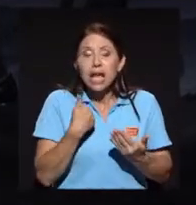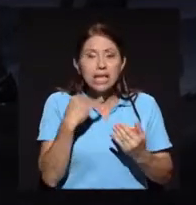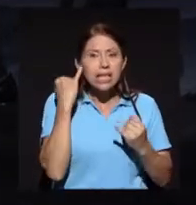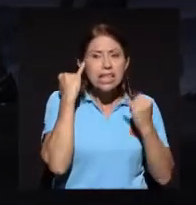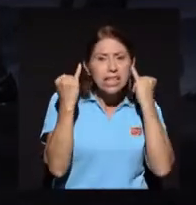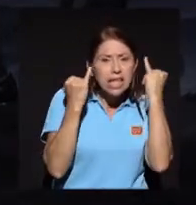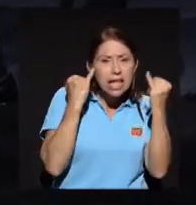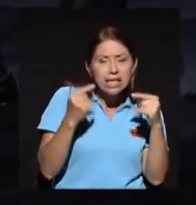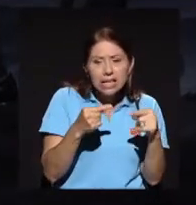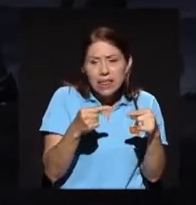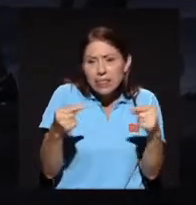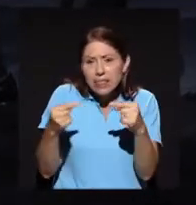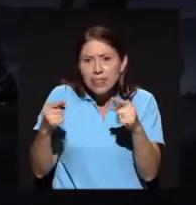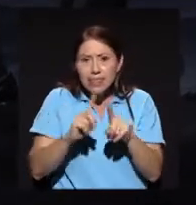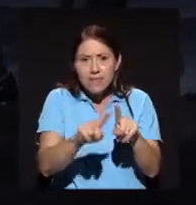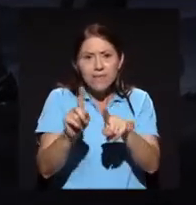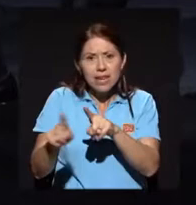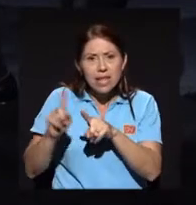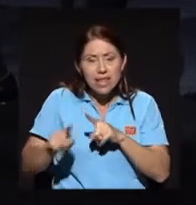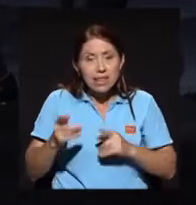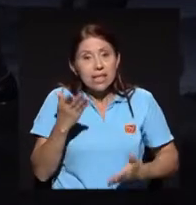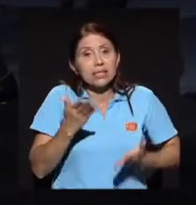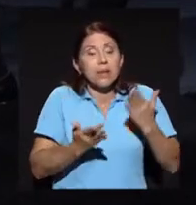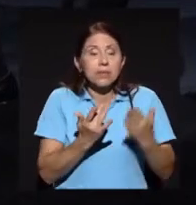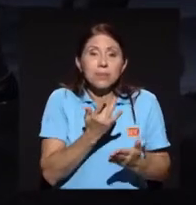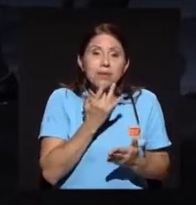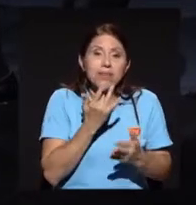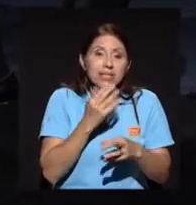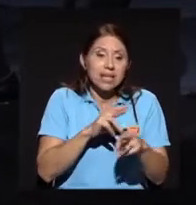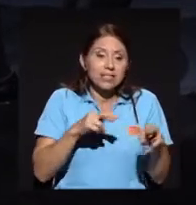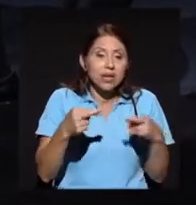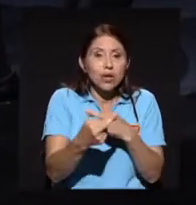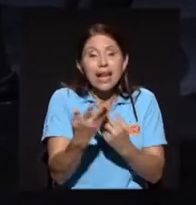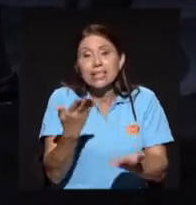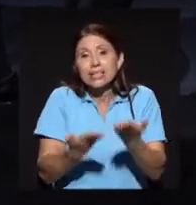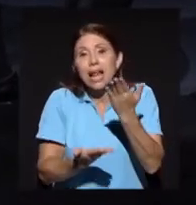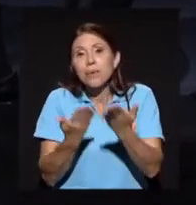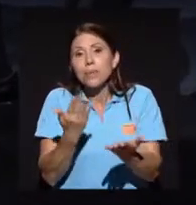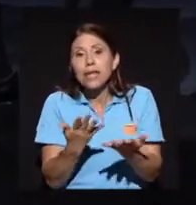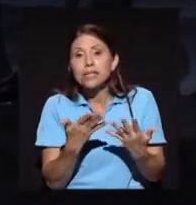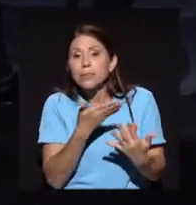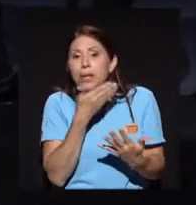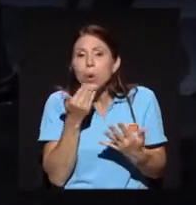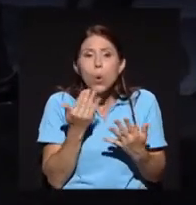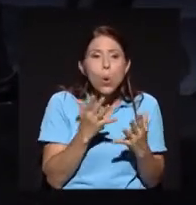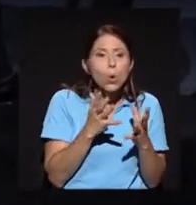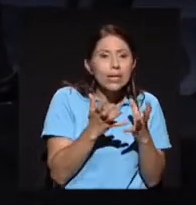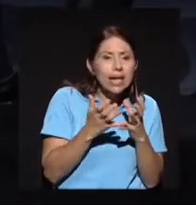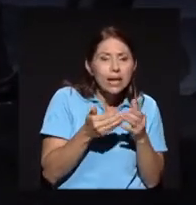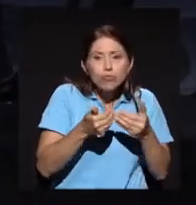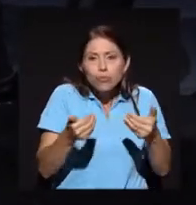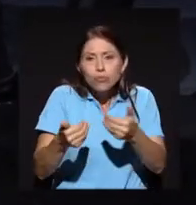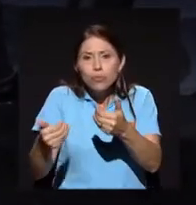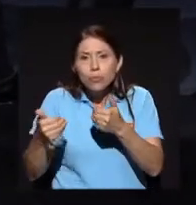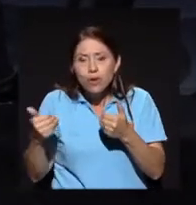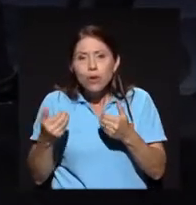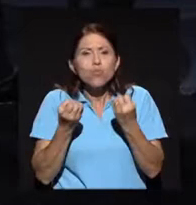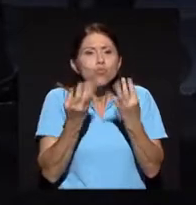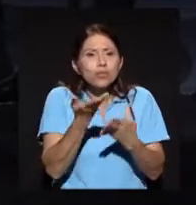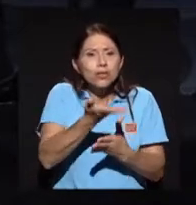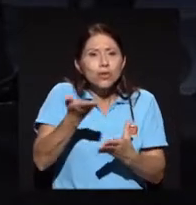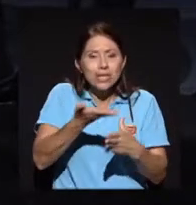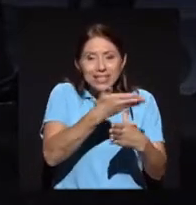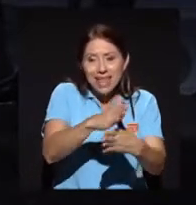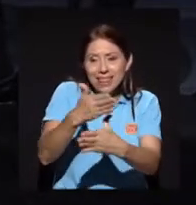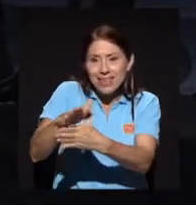puntos de vista sectoriales puede haber preferencias regionales y todas las demás cosas que nos dividen pero donde siempre hemos podido encontrar